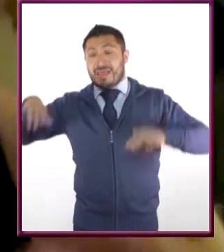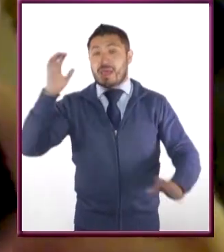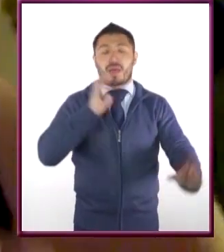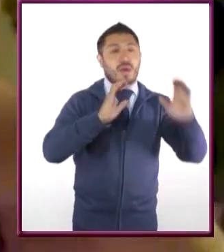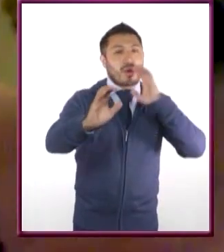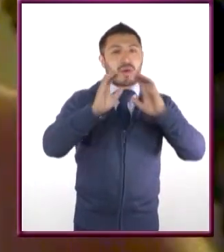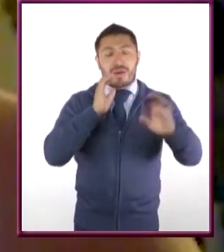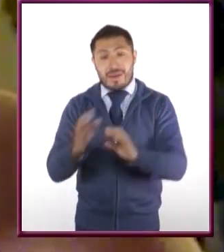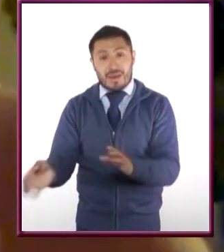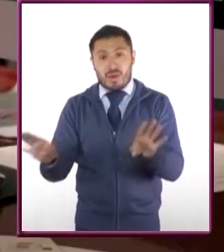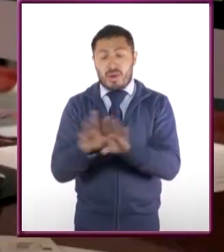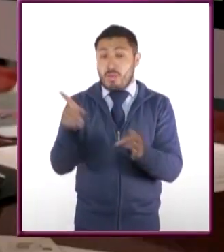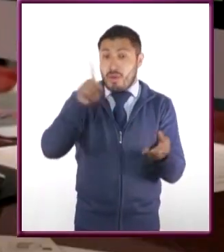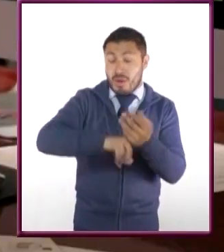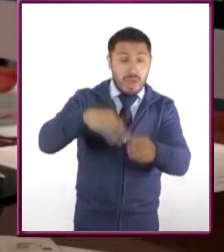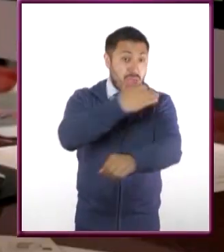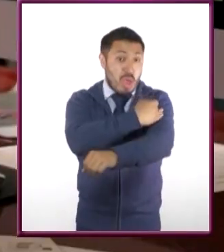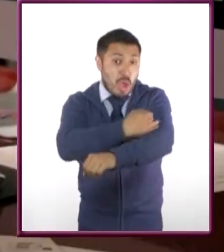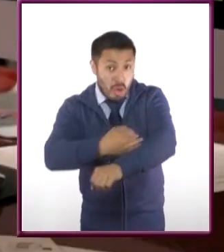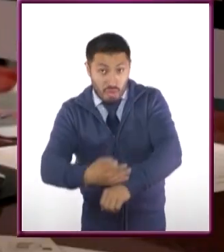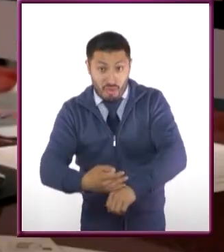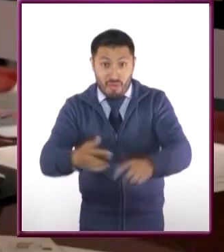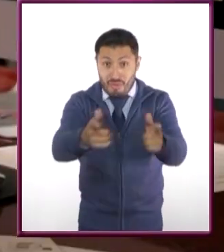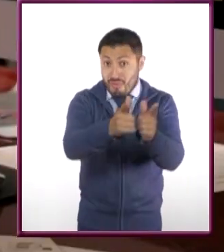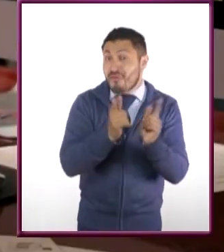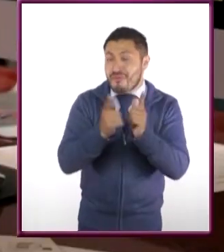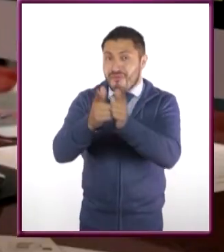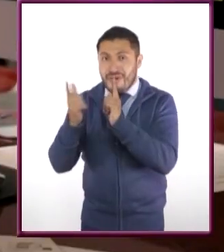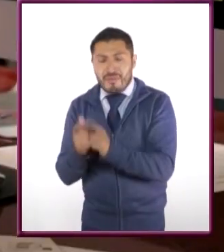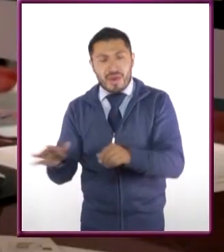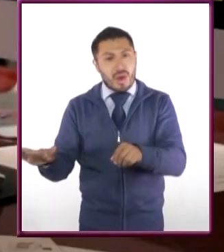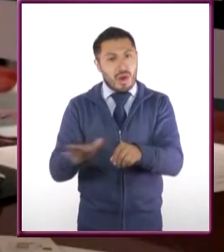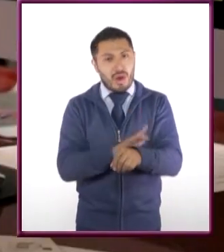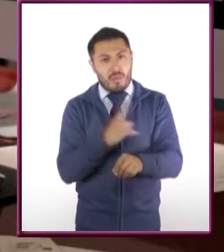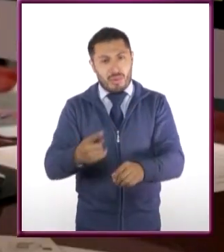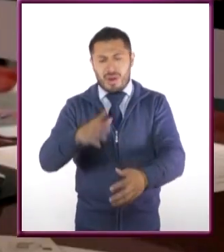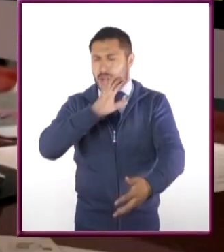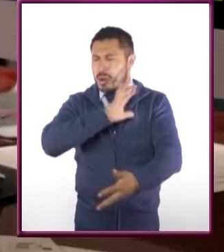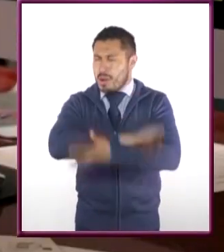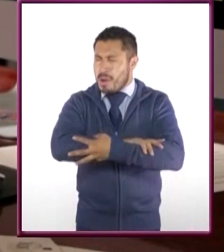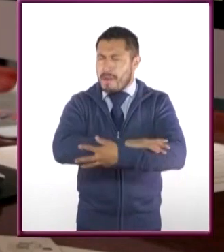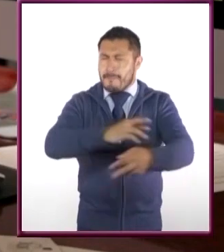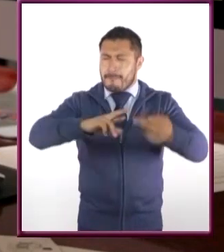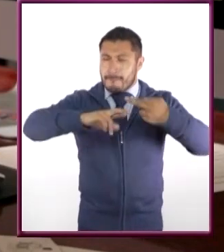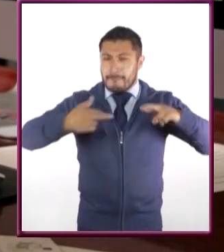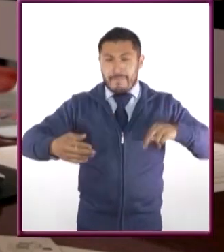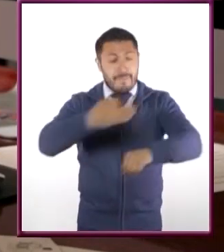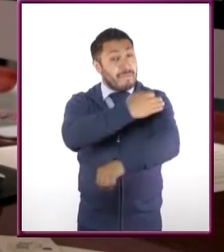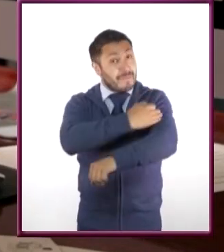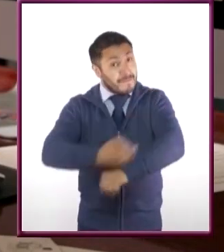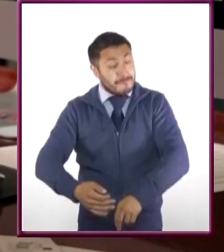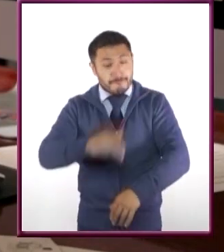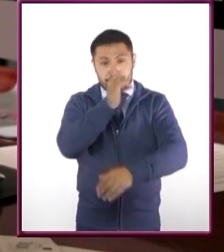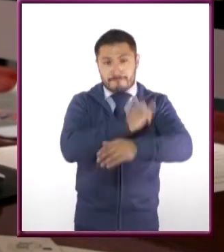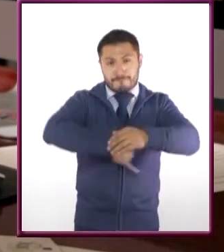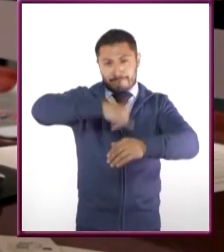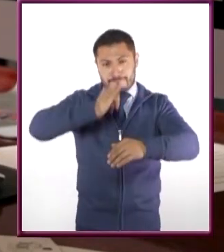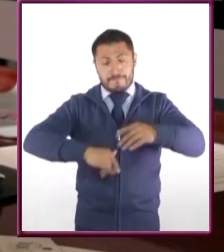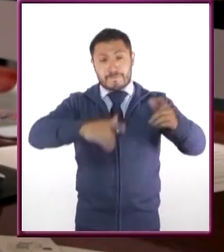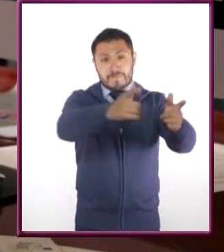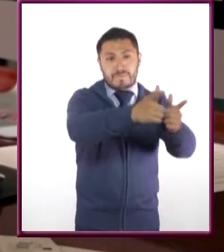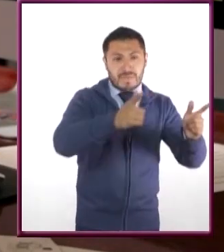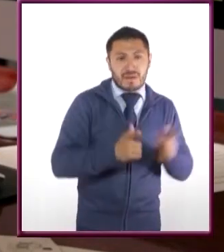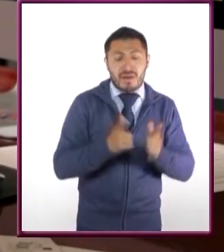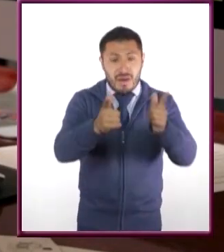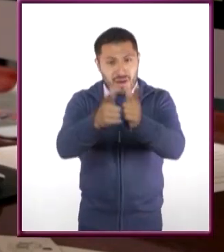asociadas a familias, porque hay mucha relación entre parientes, ¿no? Y que los grupos de ballenas se